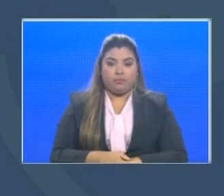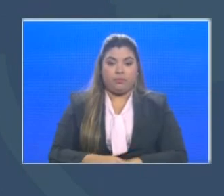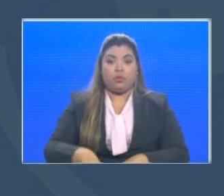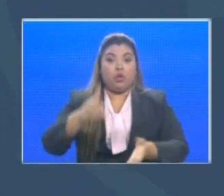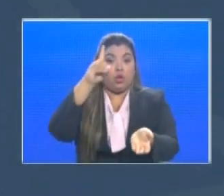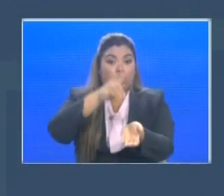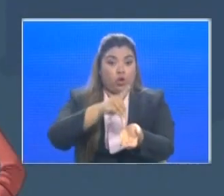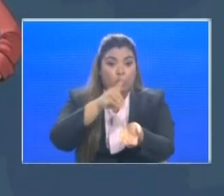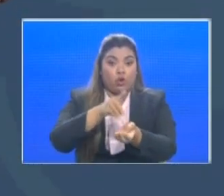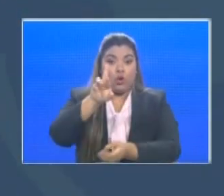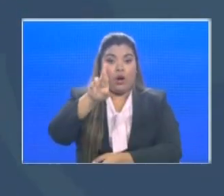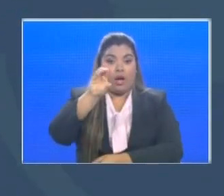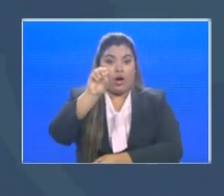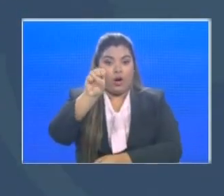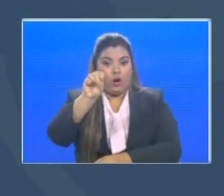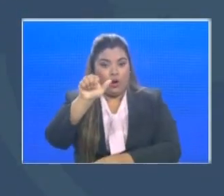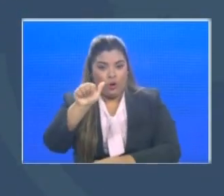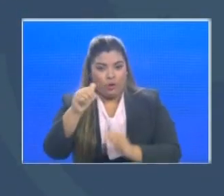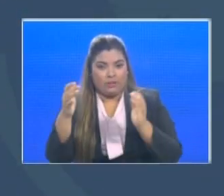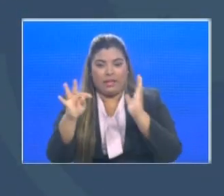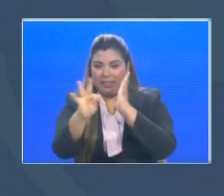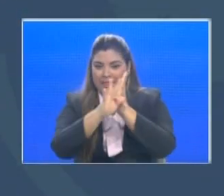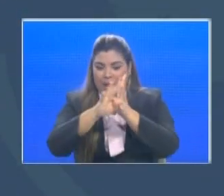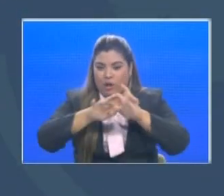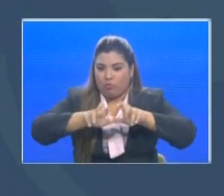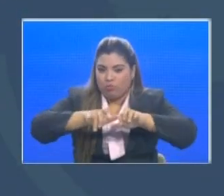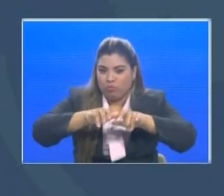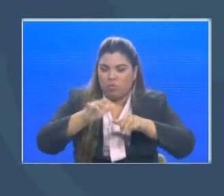Rosa tiene